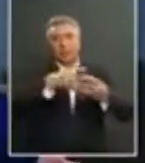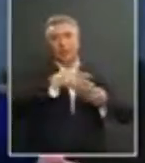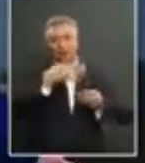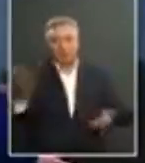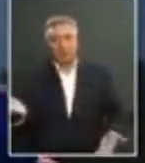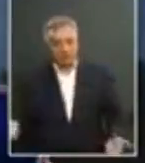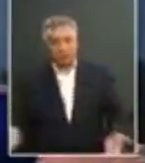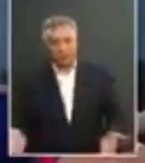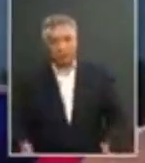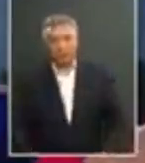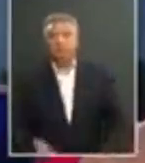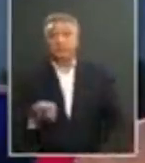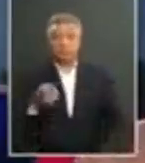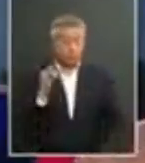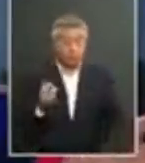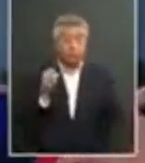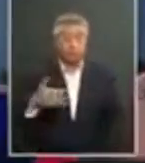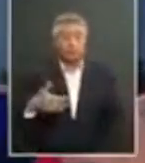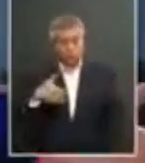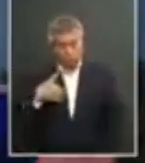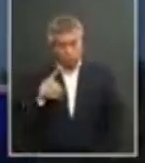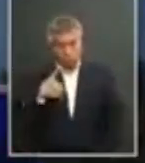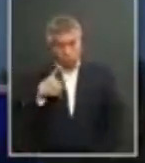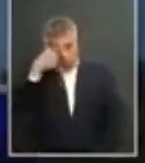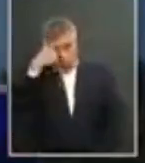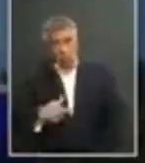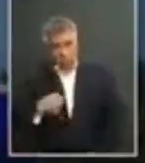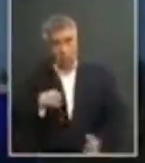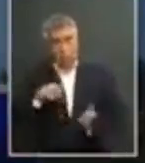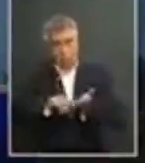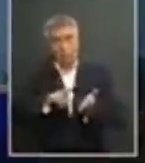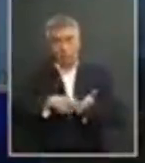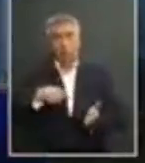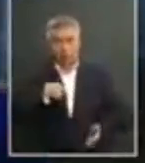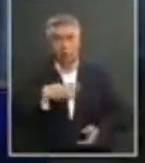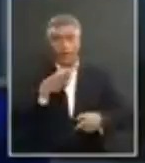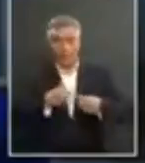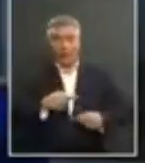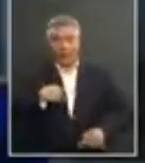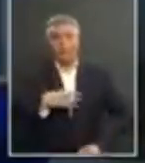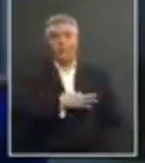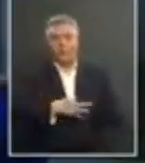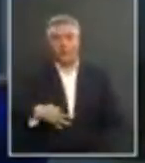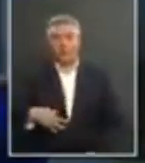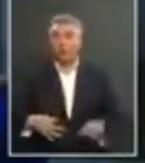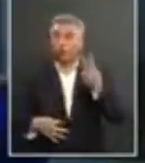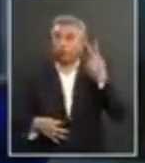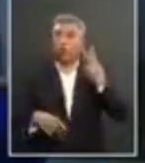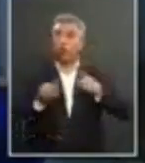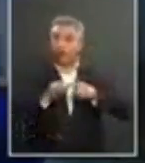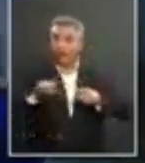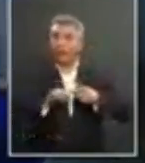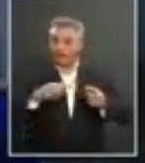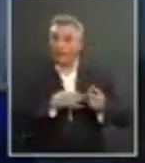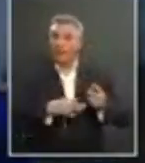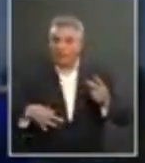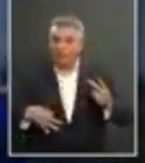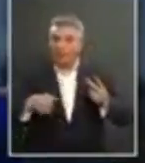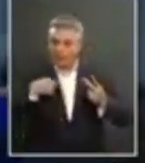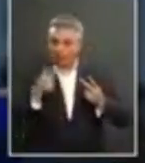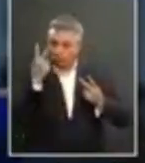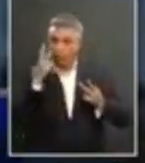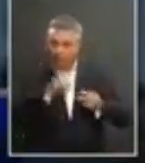mire, nosotros, yo personalmente, por cierto, he sido ministra, dos veces ministra, para ser además mucho más